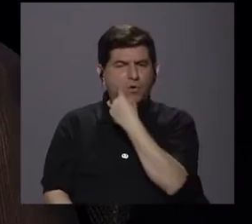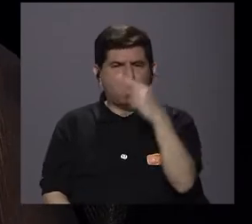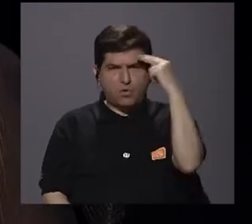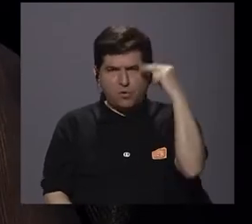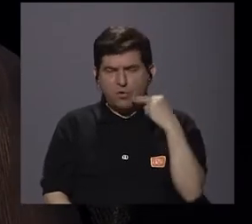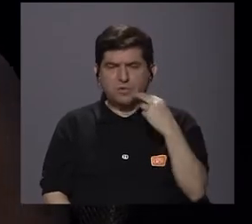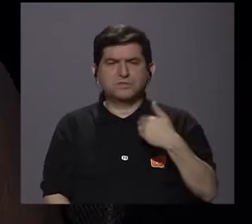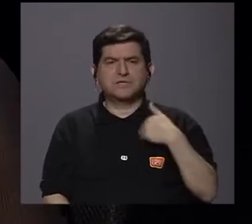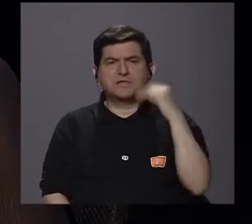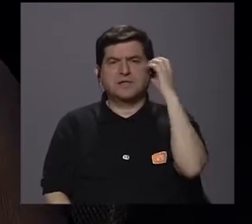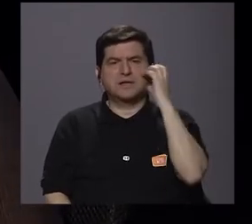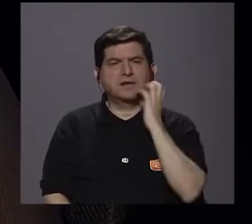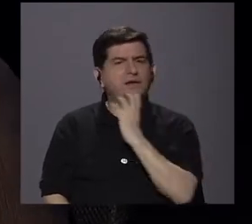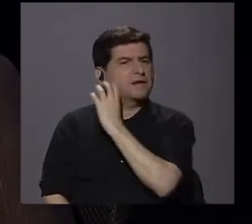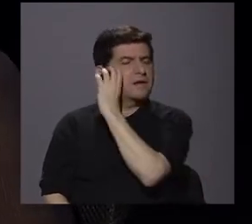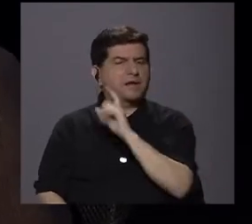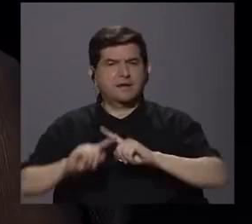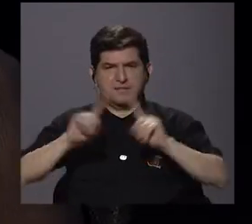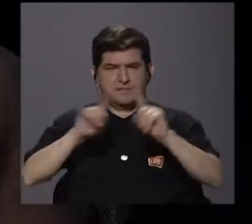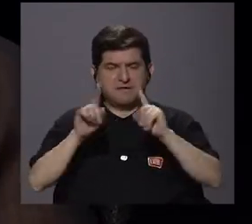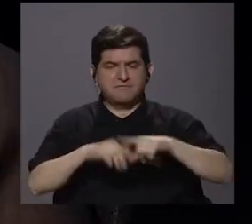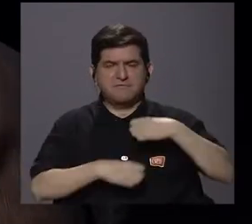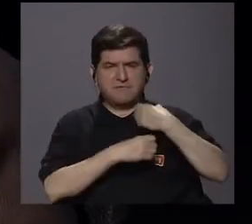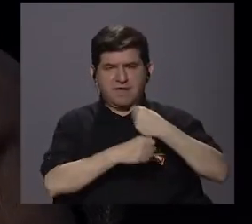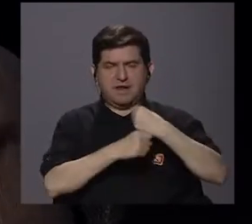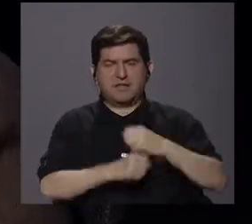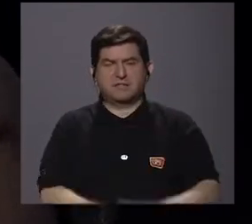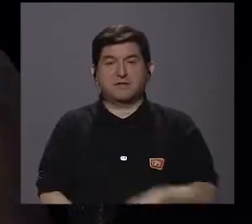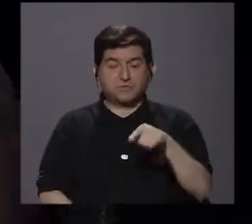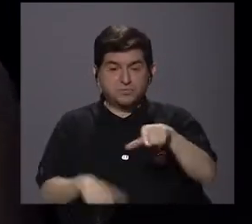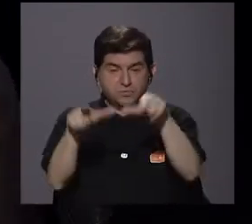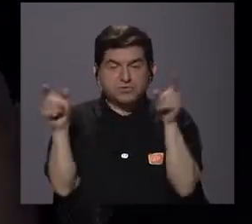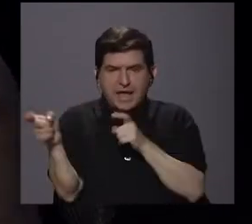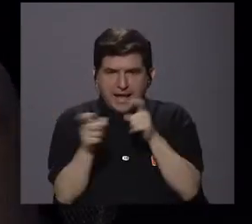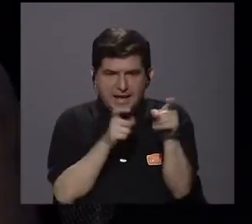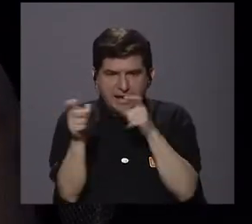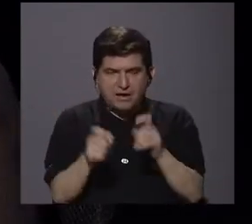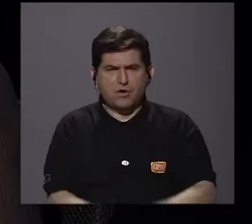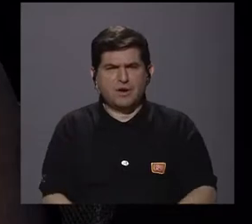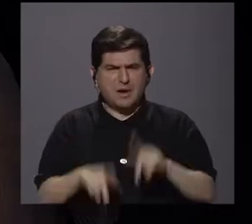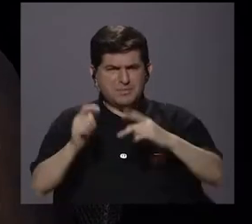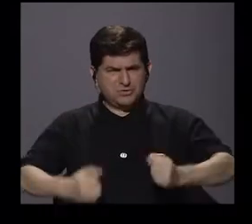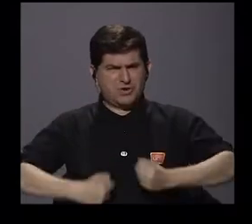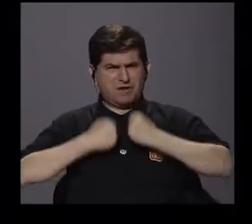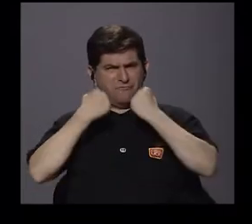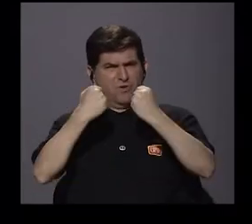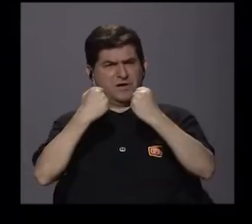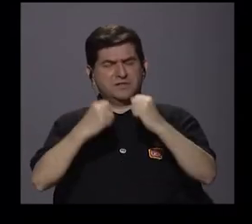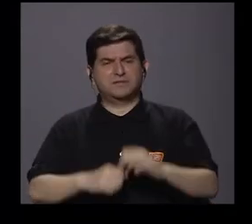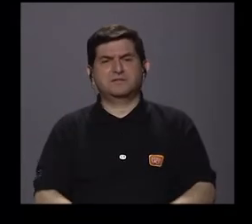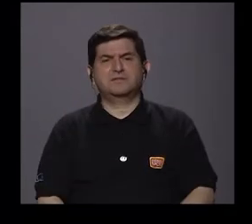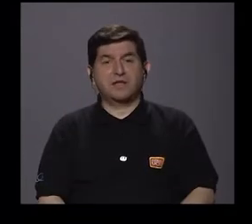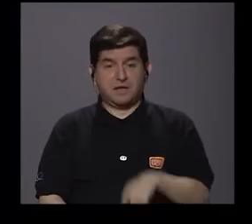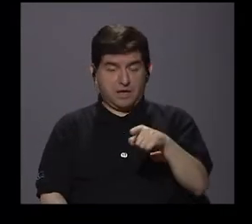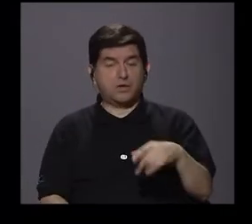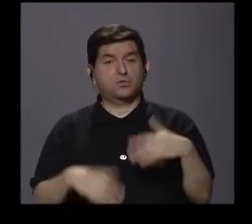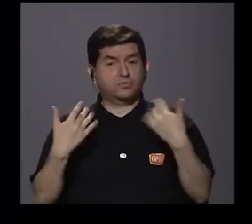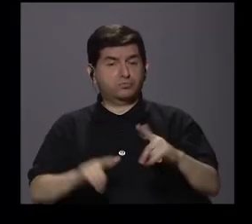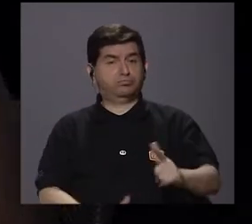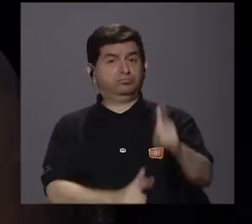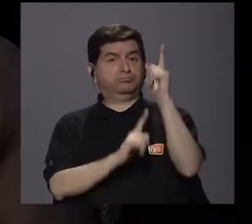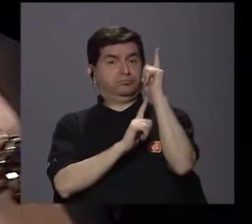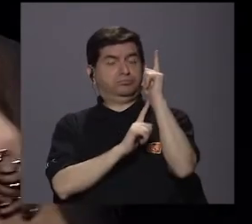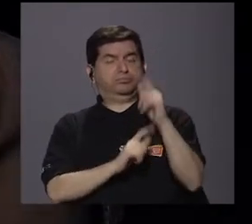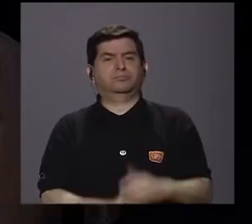tenía un poco de barba. Habían varios militares. Cuando usted está en un checkpoint... ¿Y era muy fuerte? Andan fuertemente